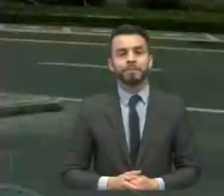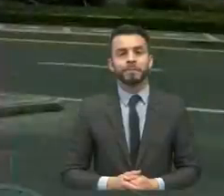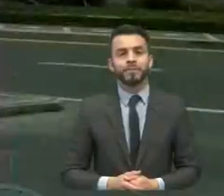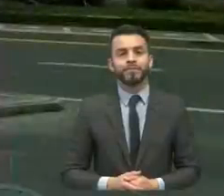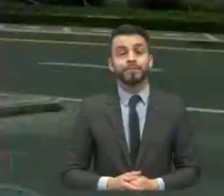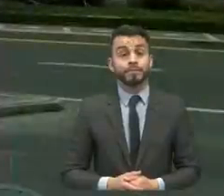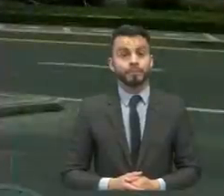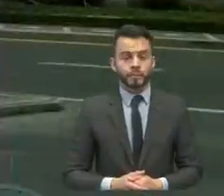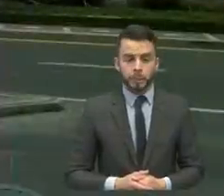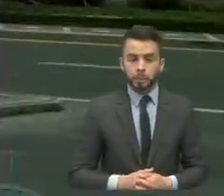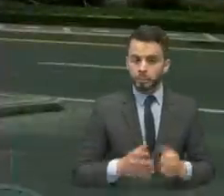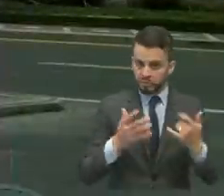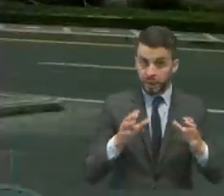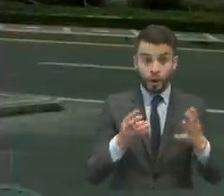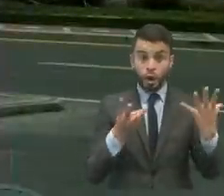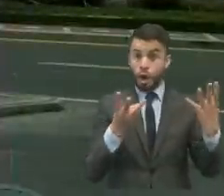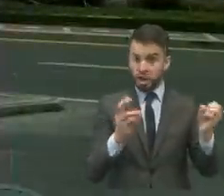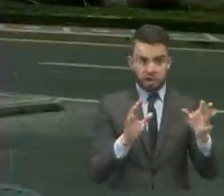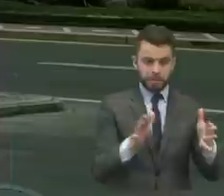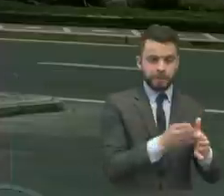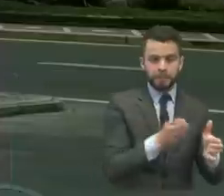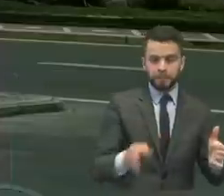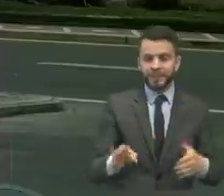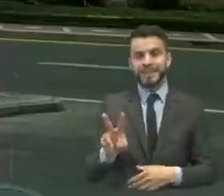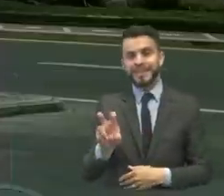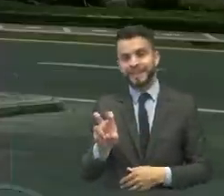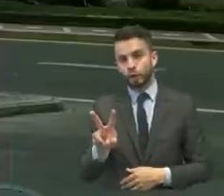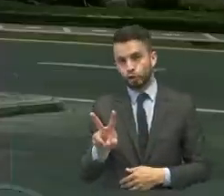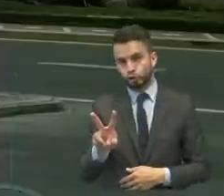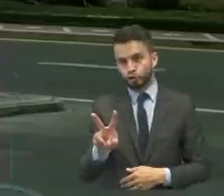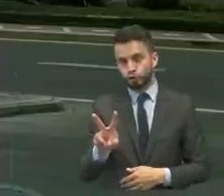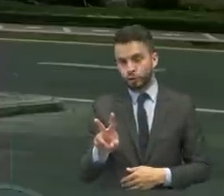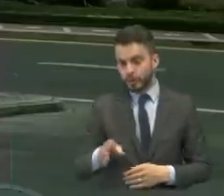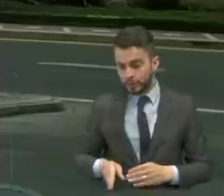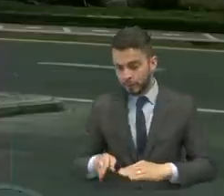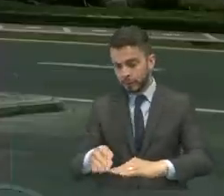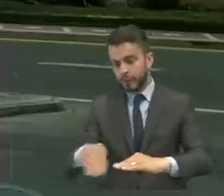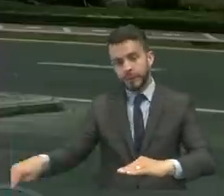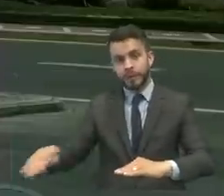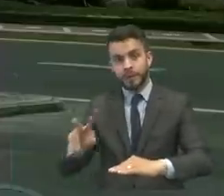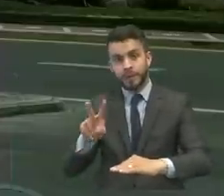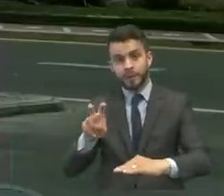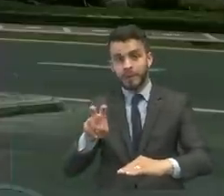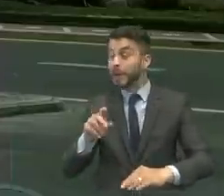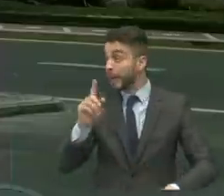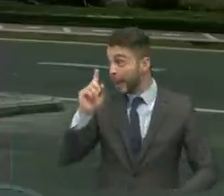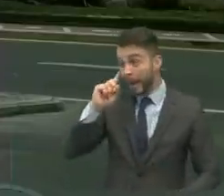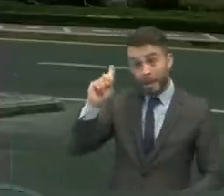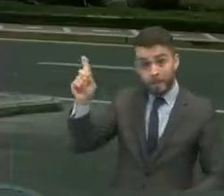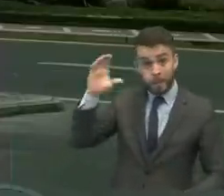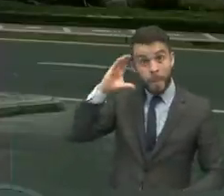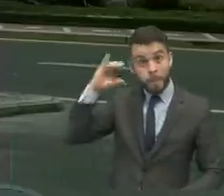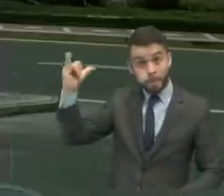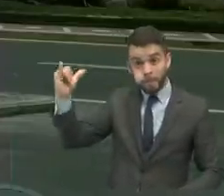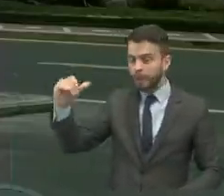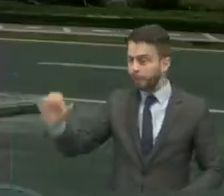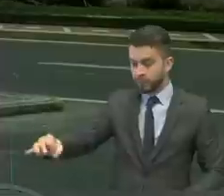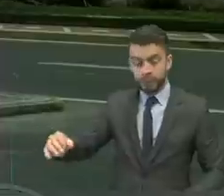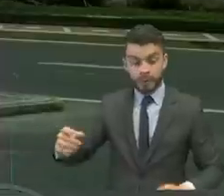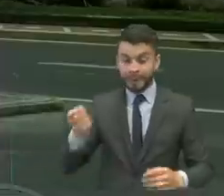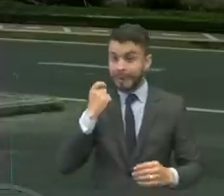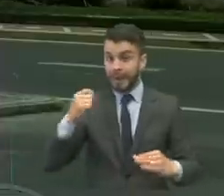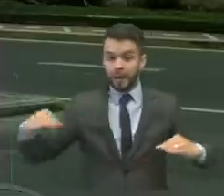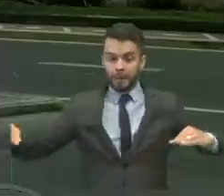la 72. En términos de cruces con vehículos, este tramo de la séptima tiene tres cruces críticos: